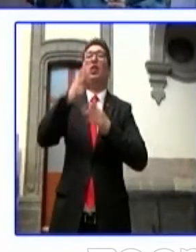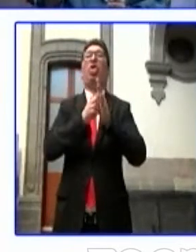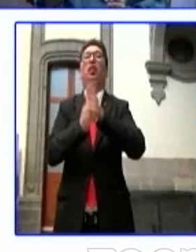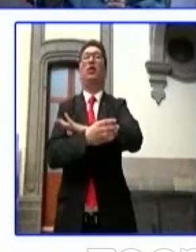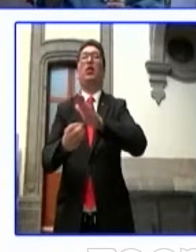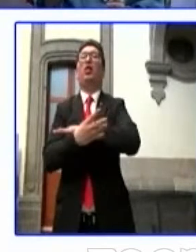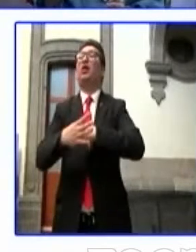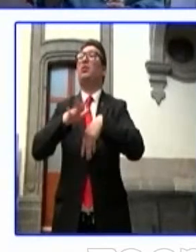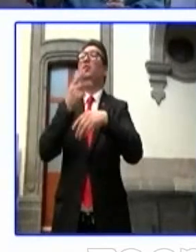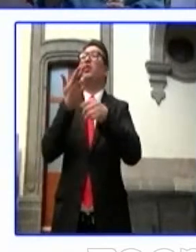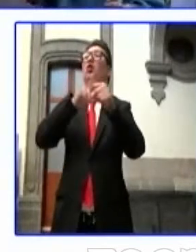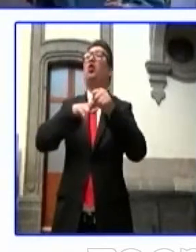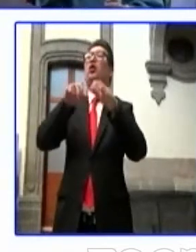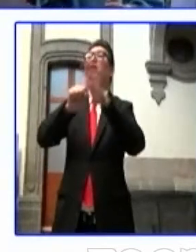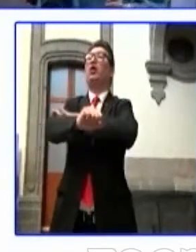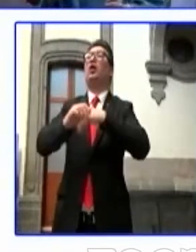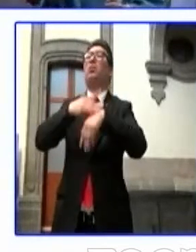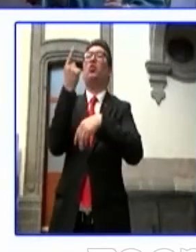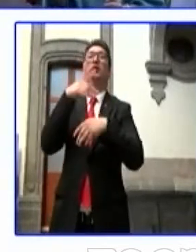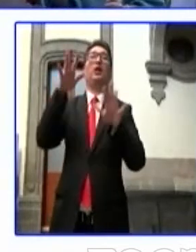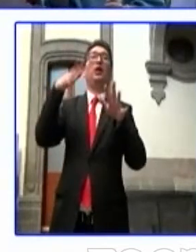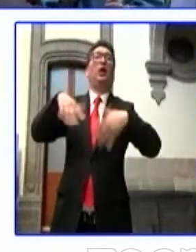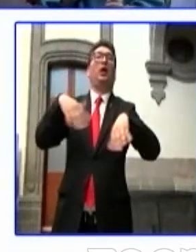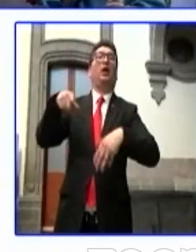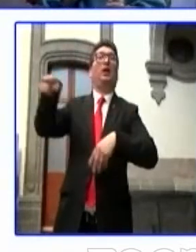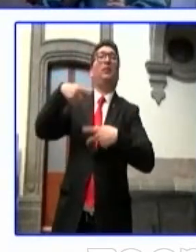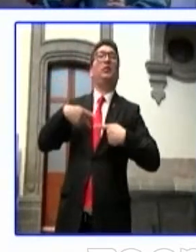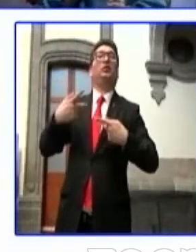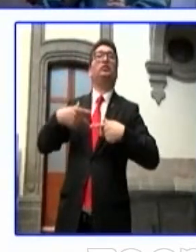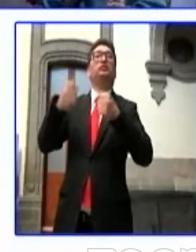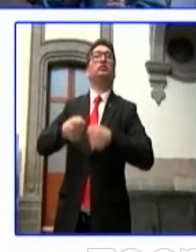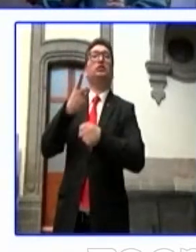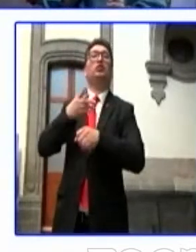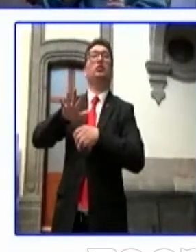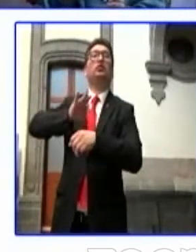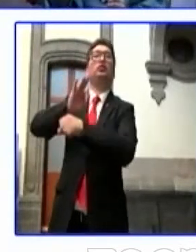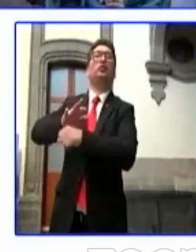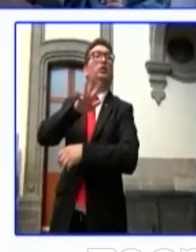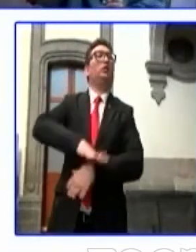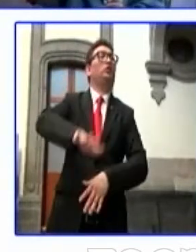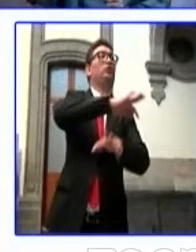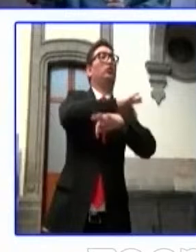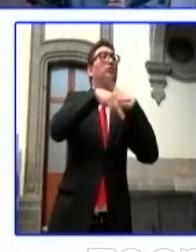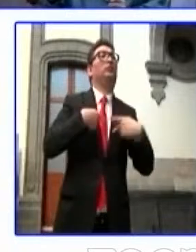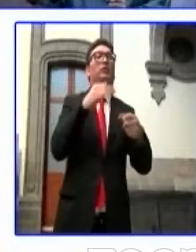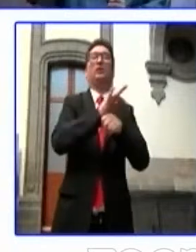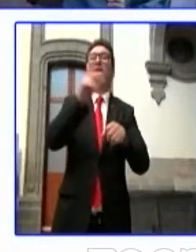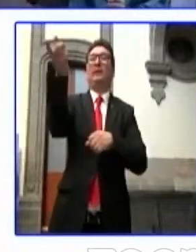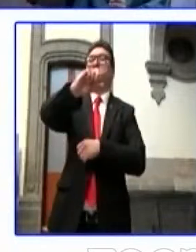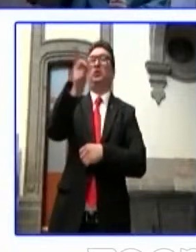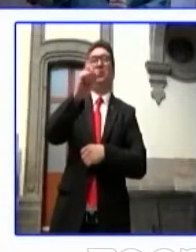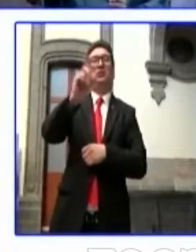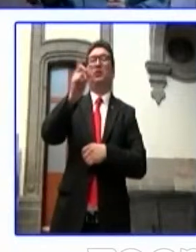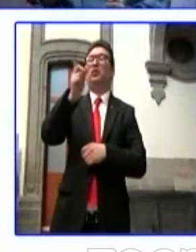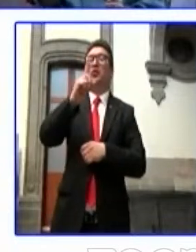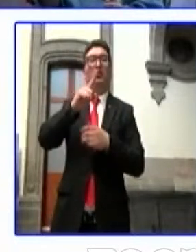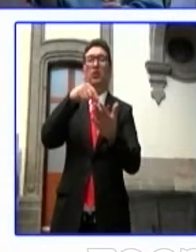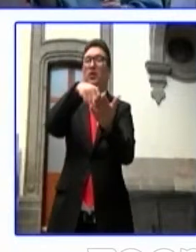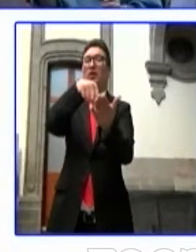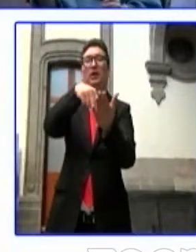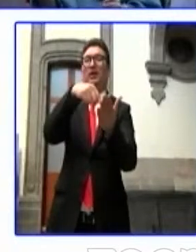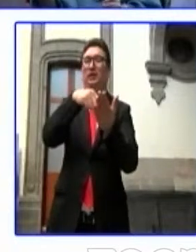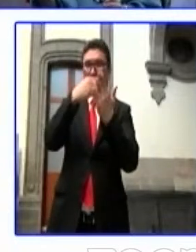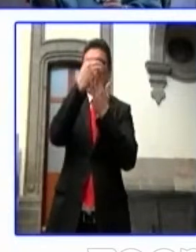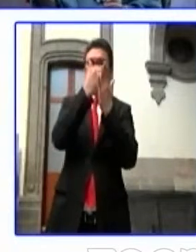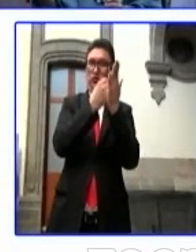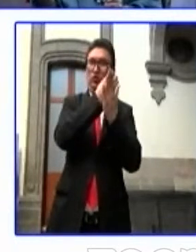a una persona con discapacidad. No, es que es por su seguridad y la de los demás. No, nada de eso. Está contemplado en las